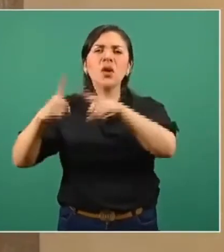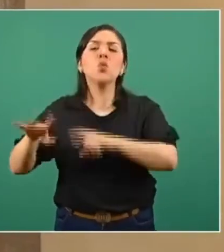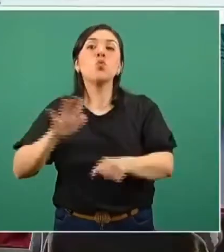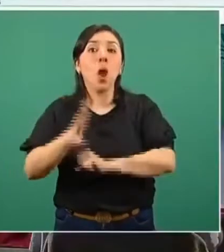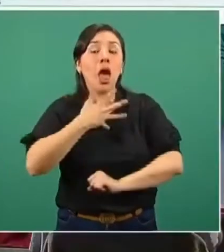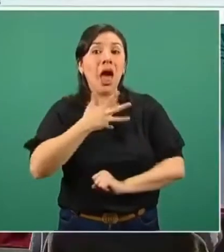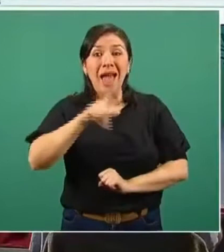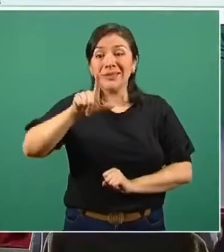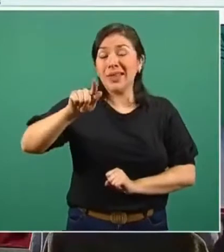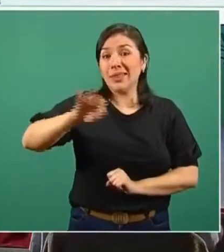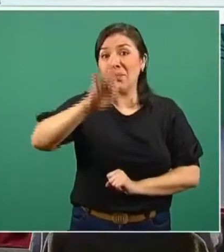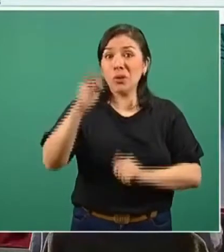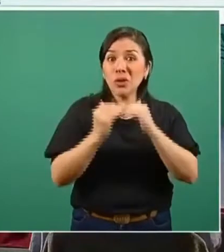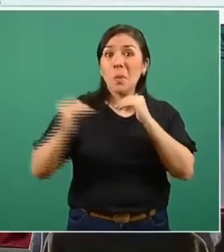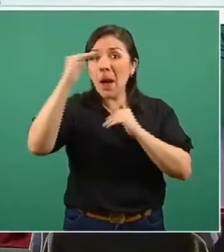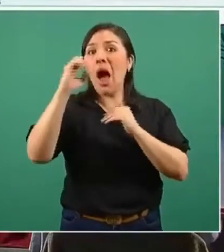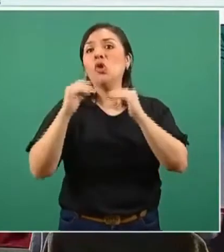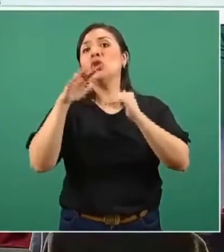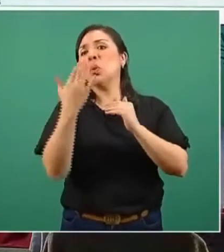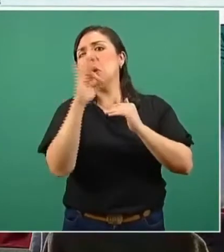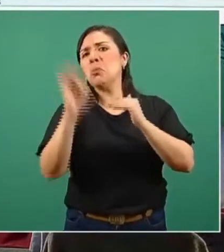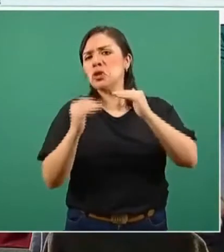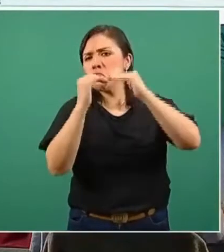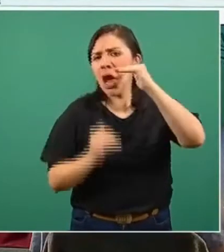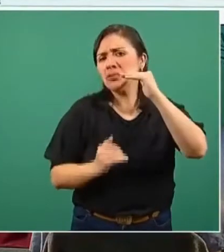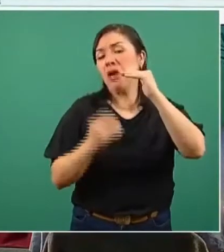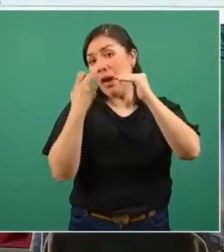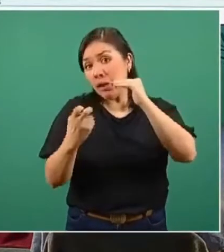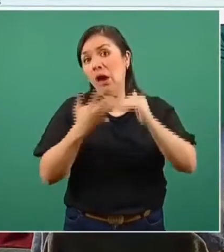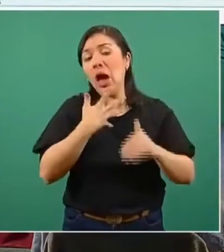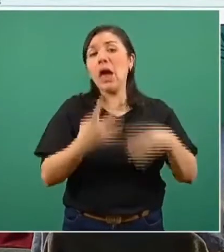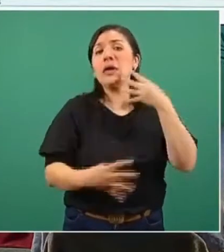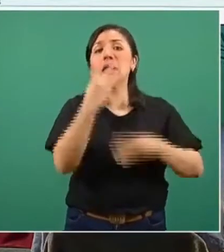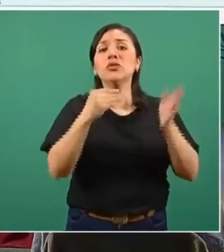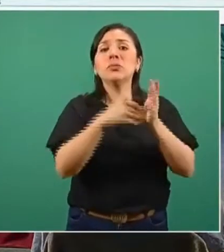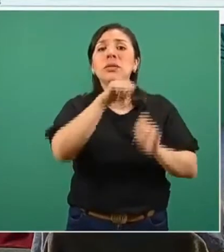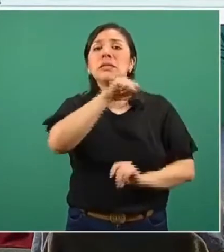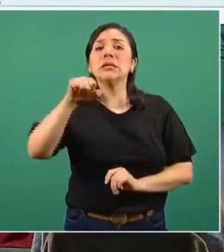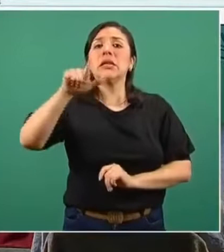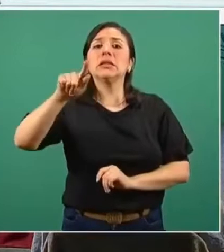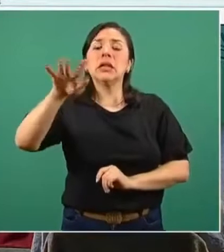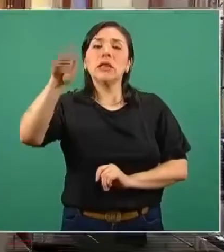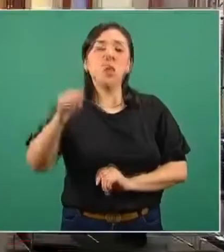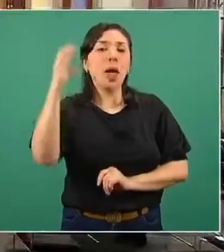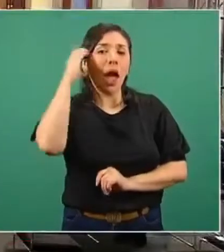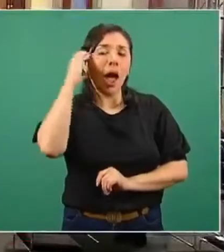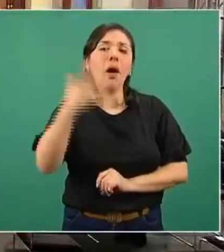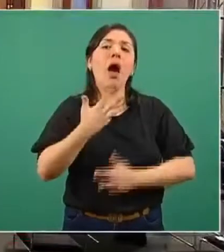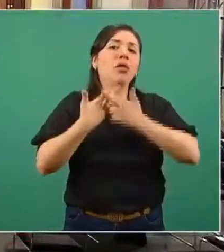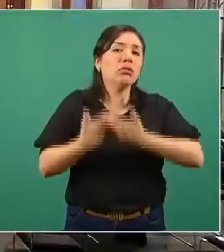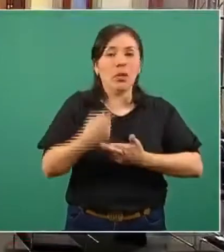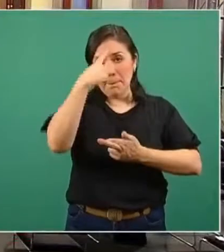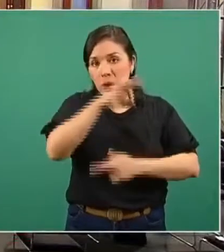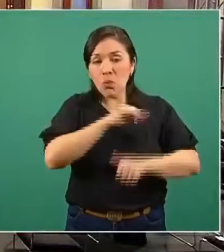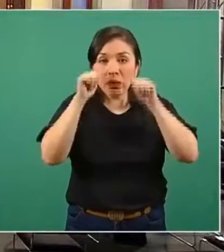tener más del 70% o menos del 50% de la ocupación, hay 14.679 camas disponibles